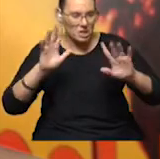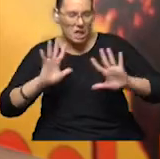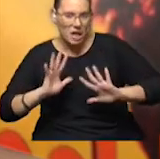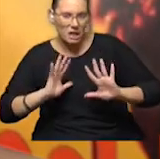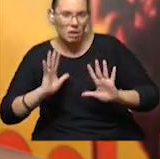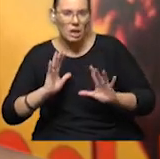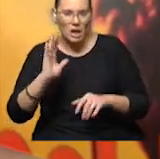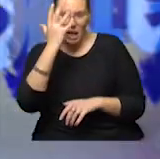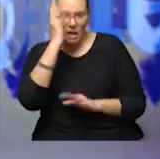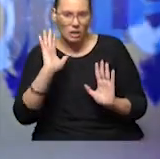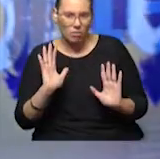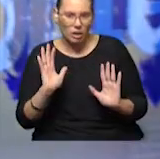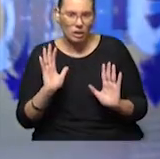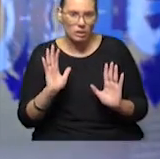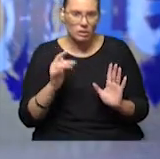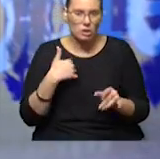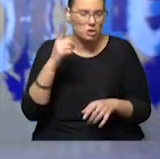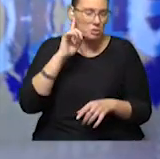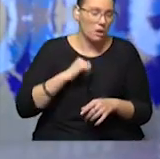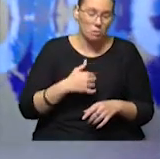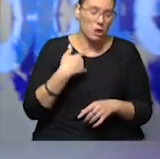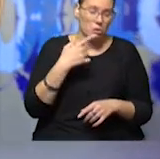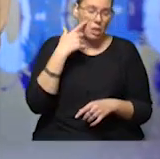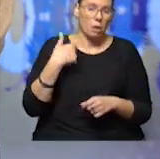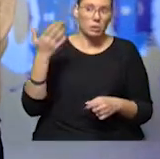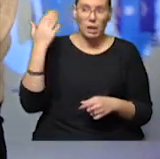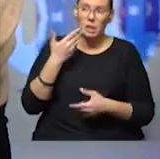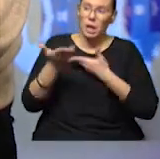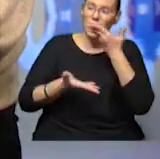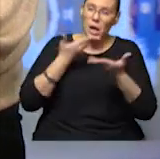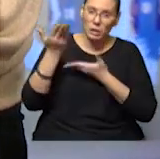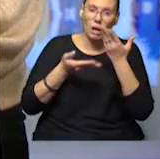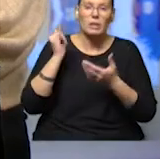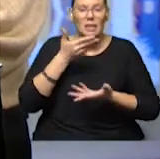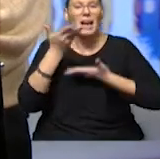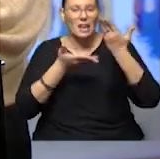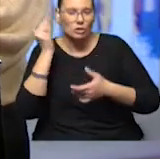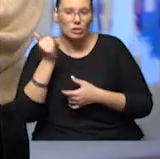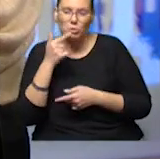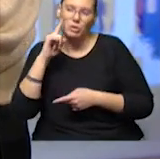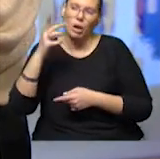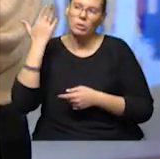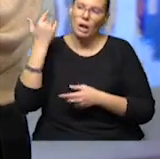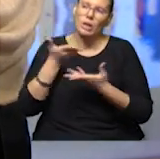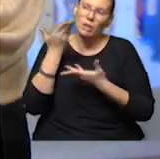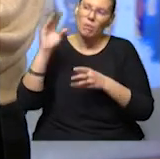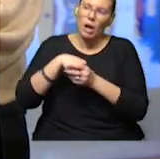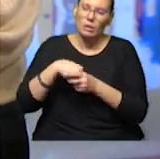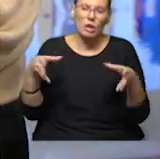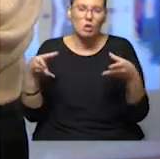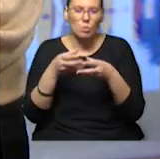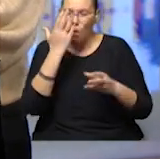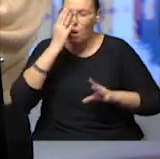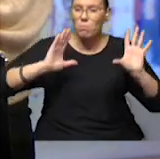desprende, si no tenés un punto de referencia, de repente no lo asociás con el formato canción y como decías... con una cosa muy